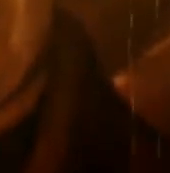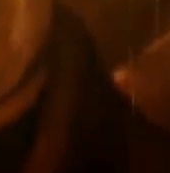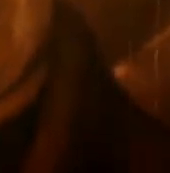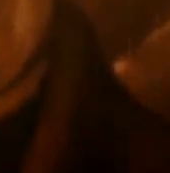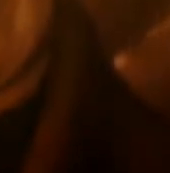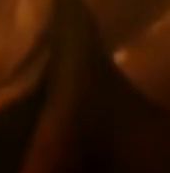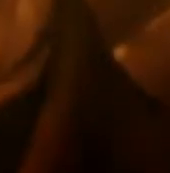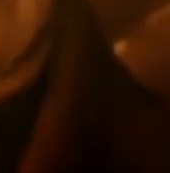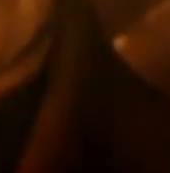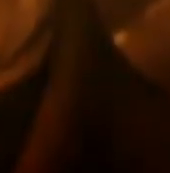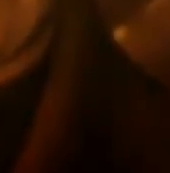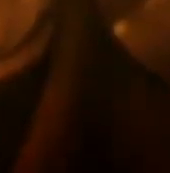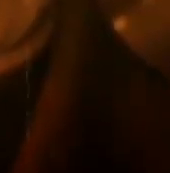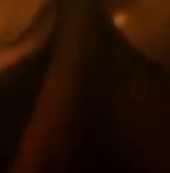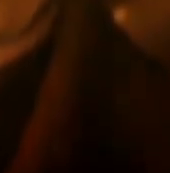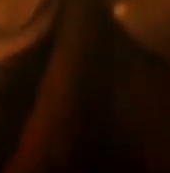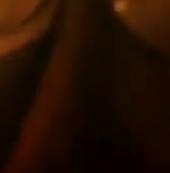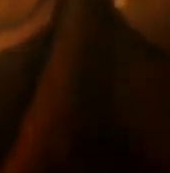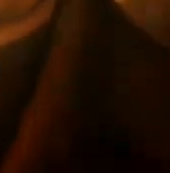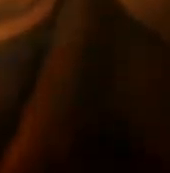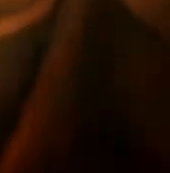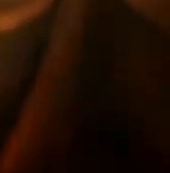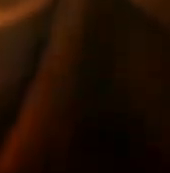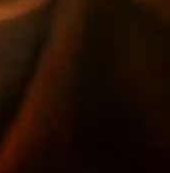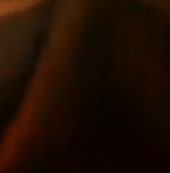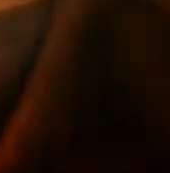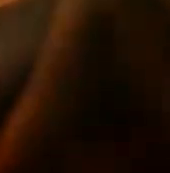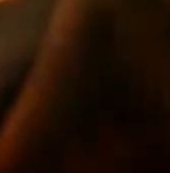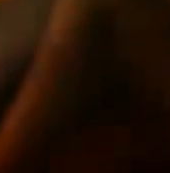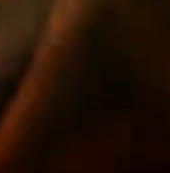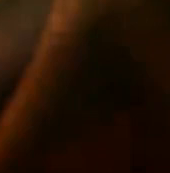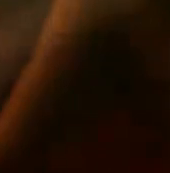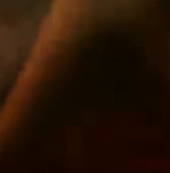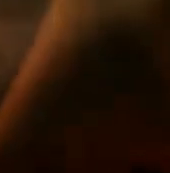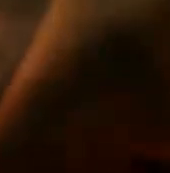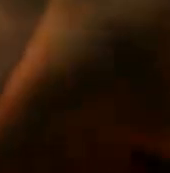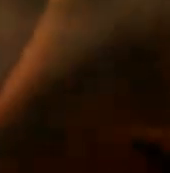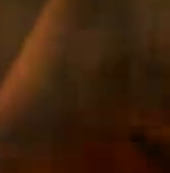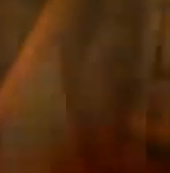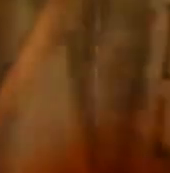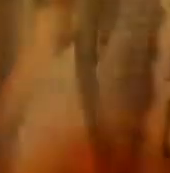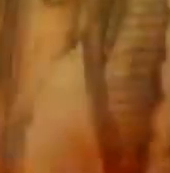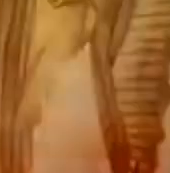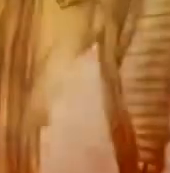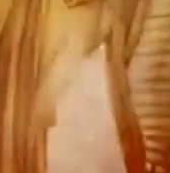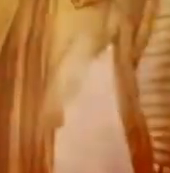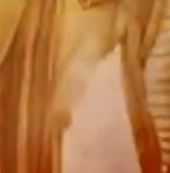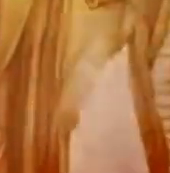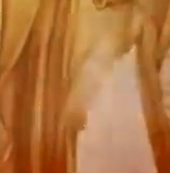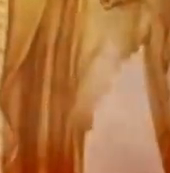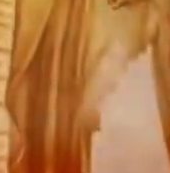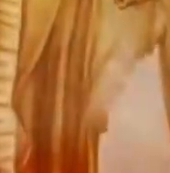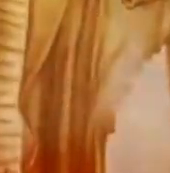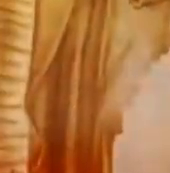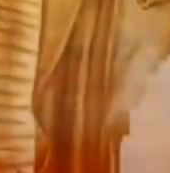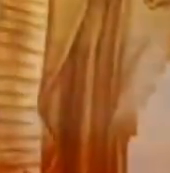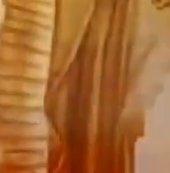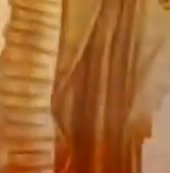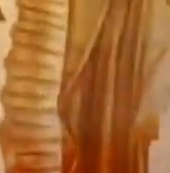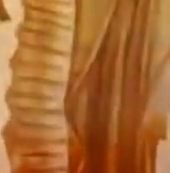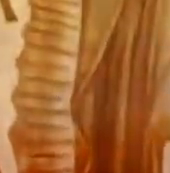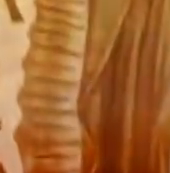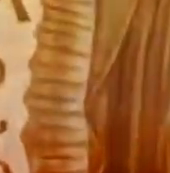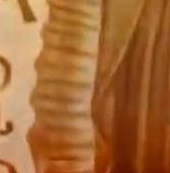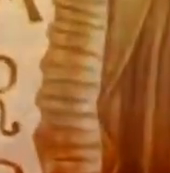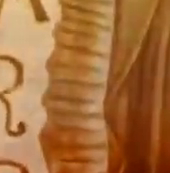Nueva España a levantarse en armas y luchar por la independencia del país. Desde entonces y hasta el día